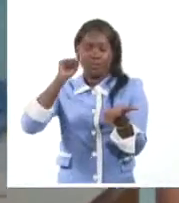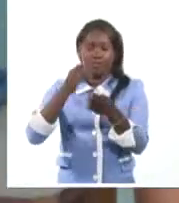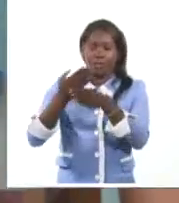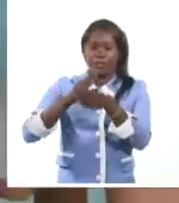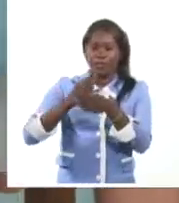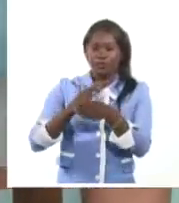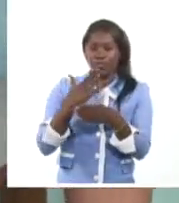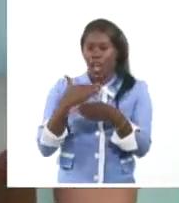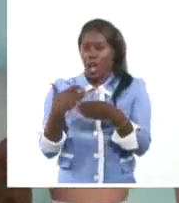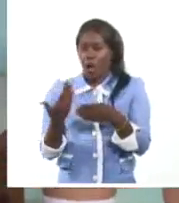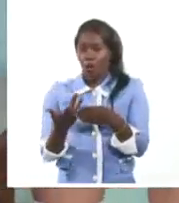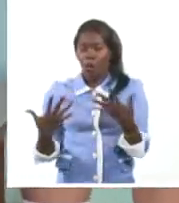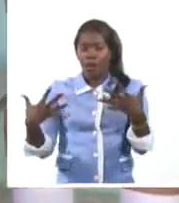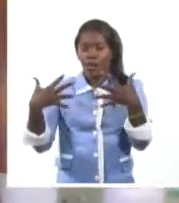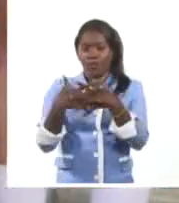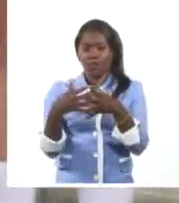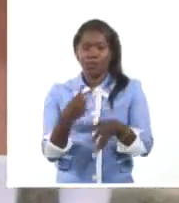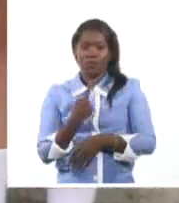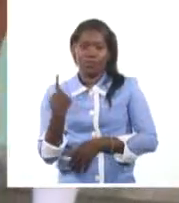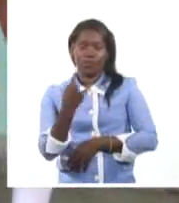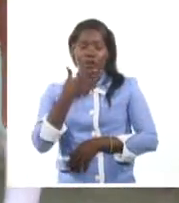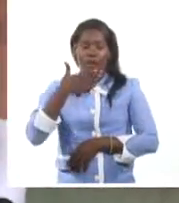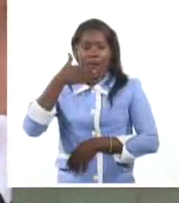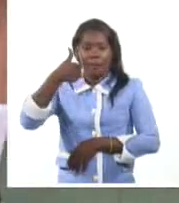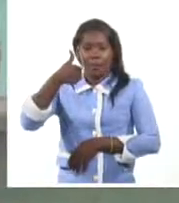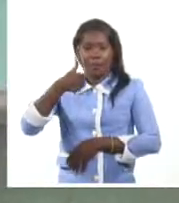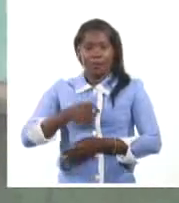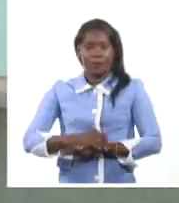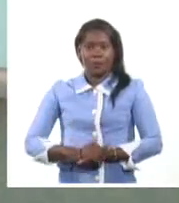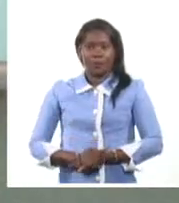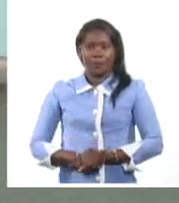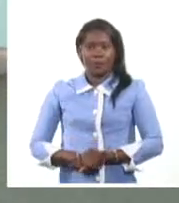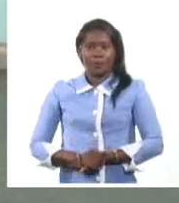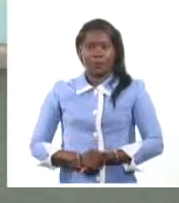sentido de la palabra. Lied Lorain, Sistema Informativo de la Televisión Cubana.